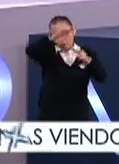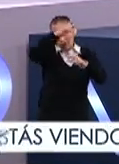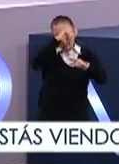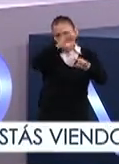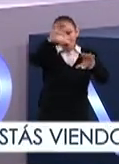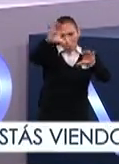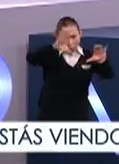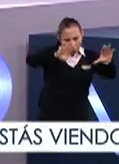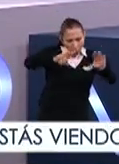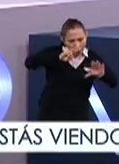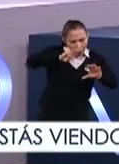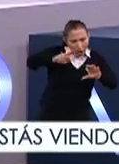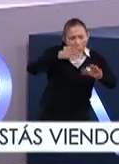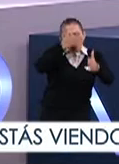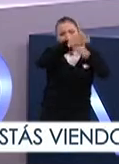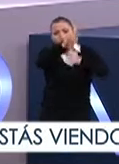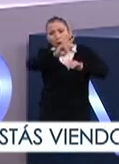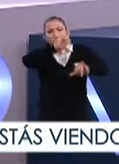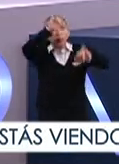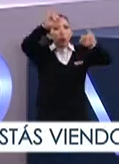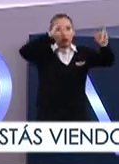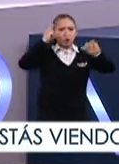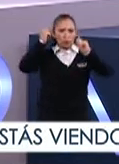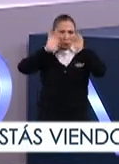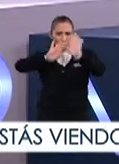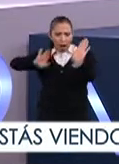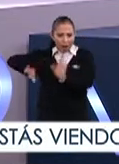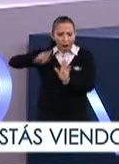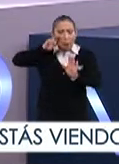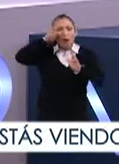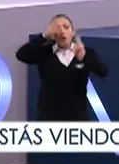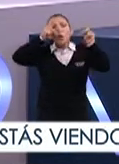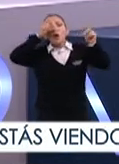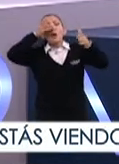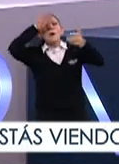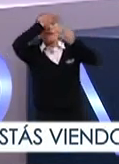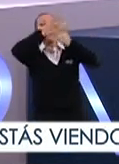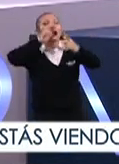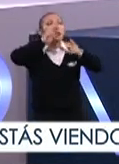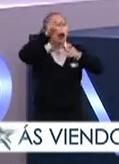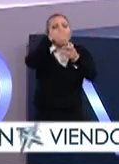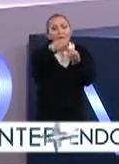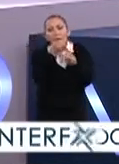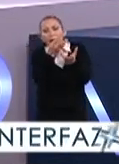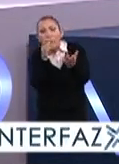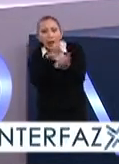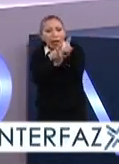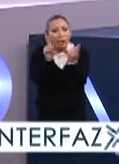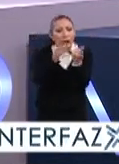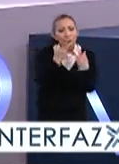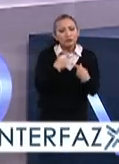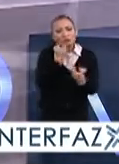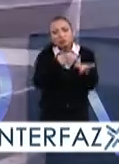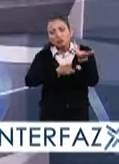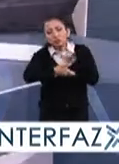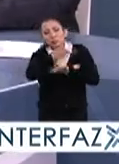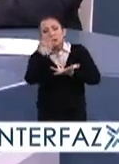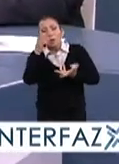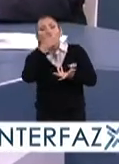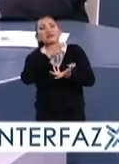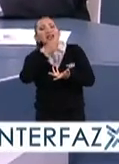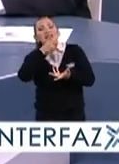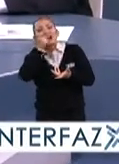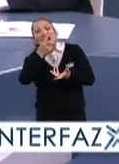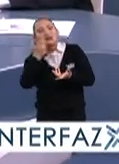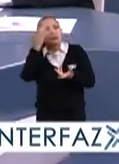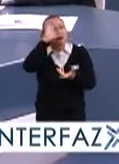país. Entonces vamos a pueblos pequeños, alejados del turismo, precisamente para que podamos compartir con esas gentes durante esa